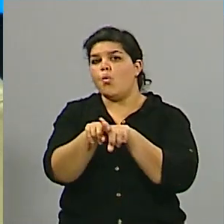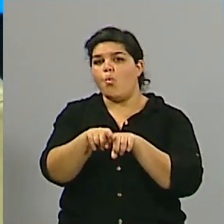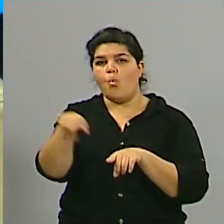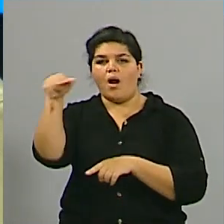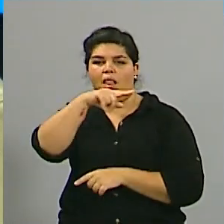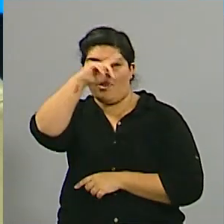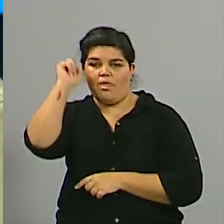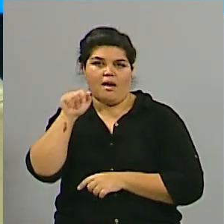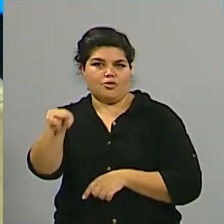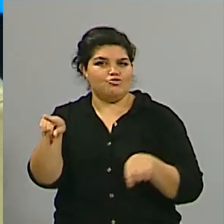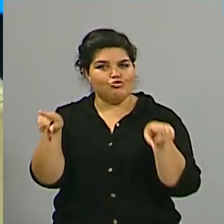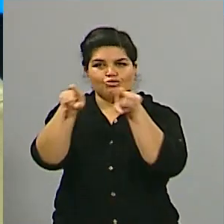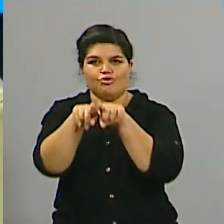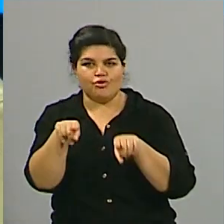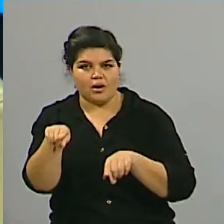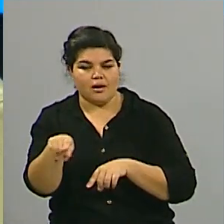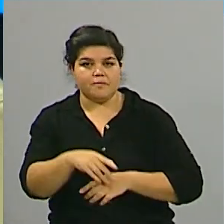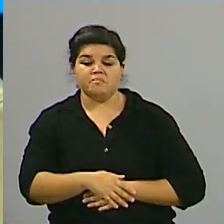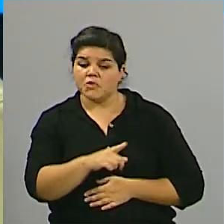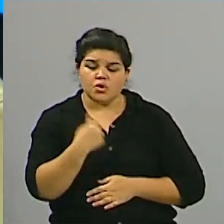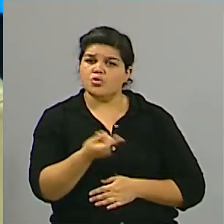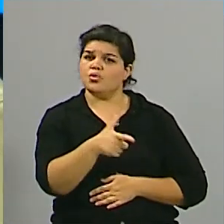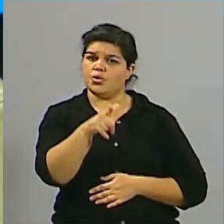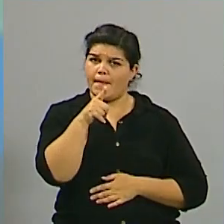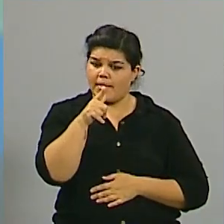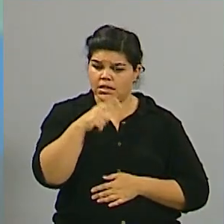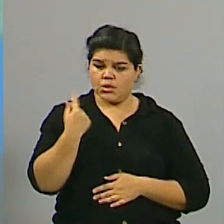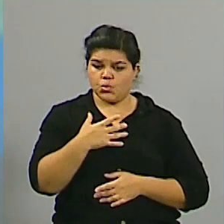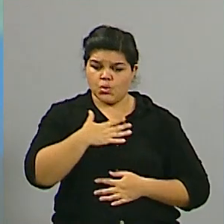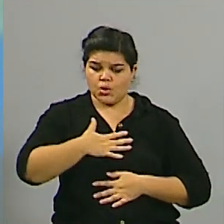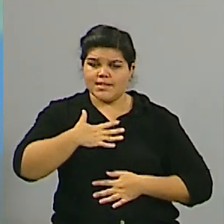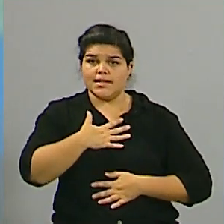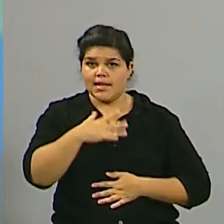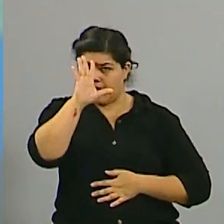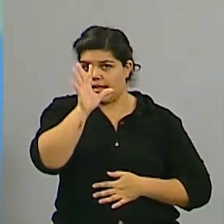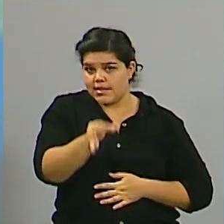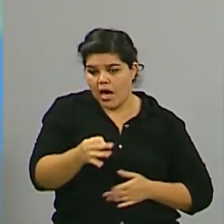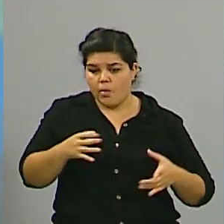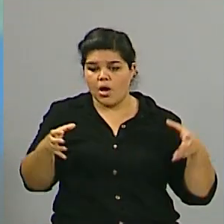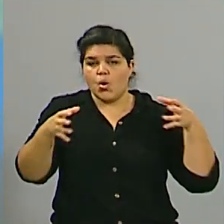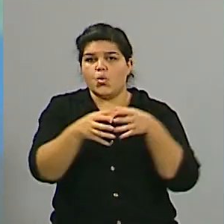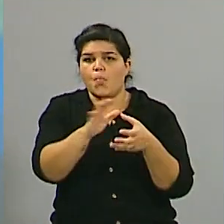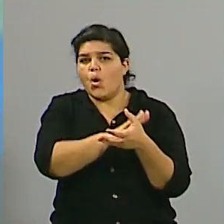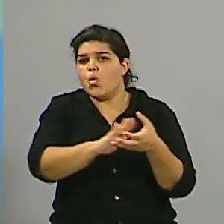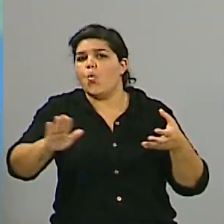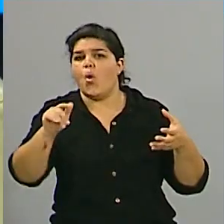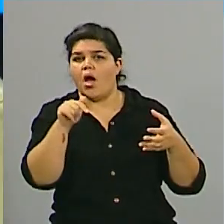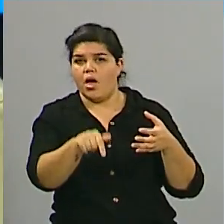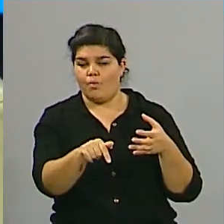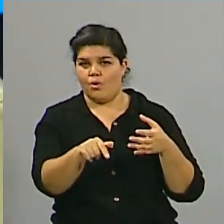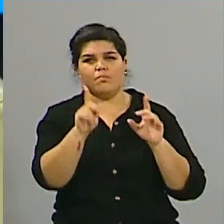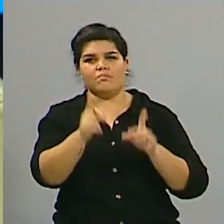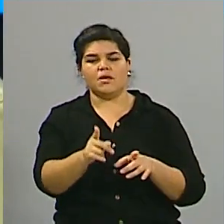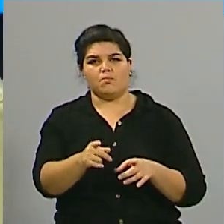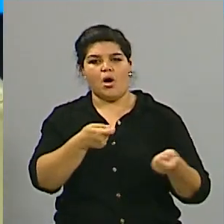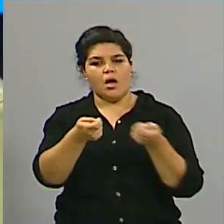gestión. Creemos que somos parte de una nueva generación. Creemos que incluso algunos dirigentes que han gobernado incluso el mismo